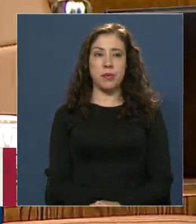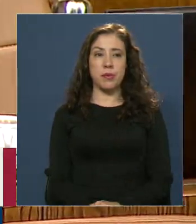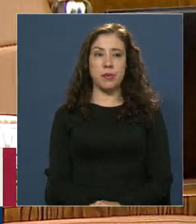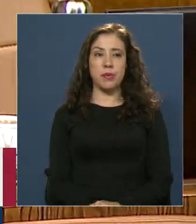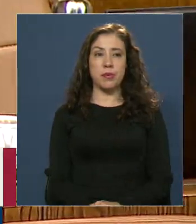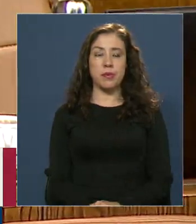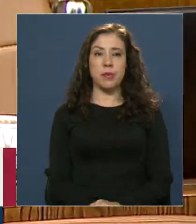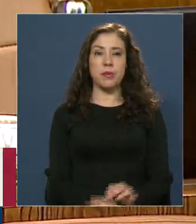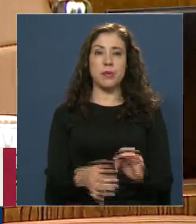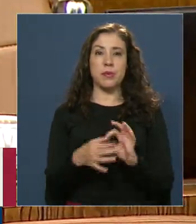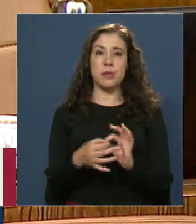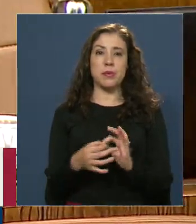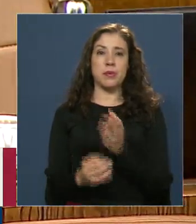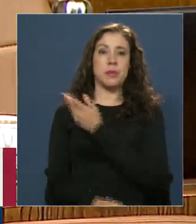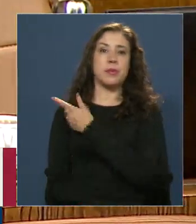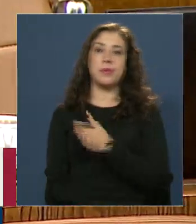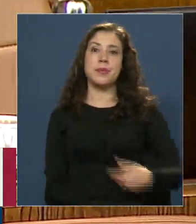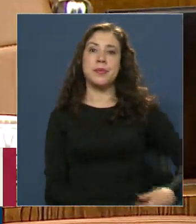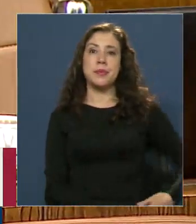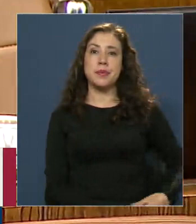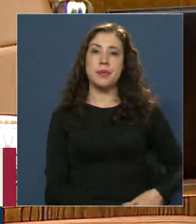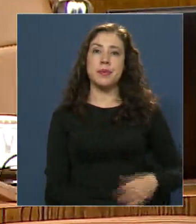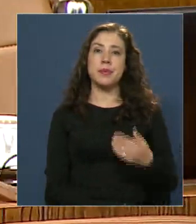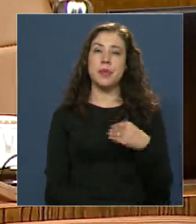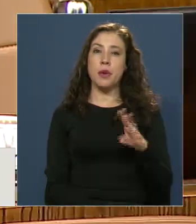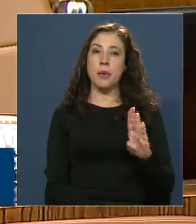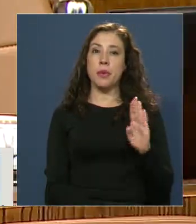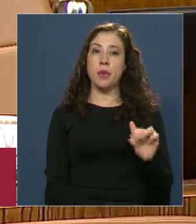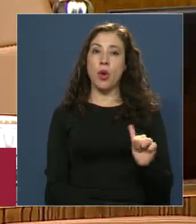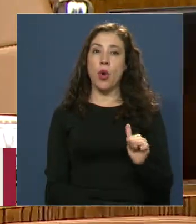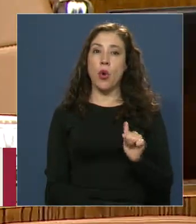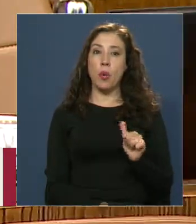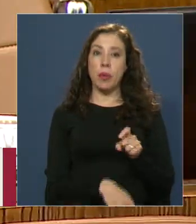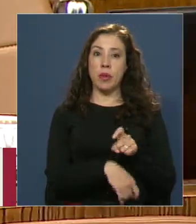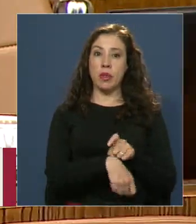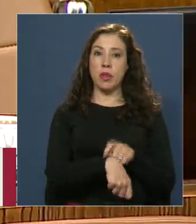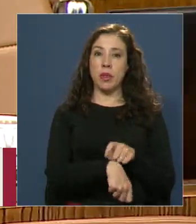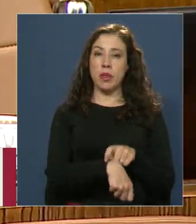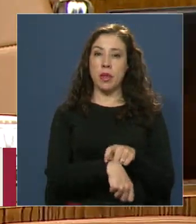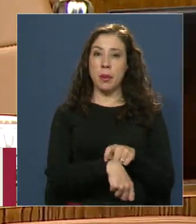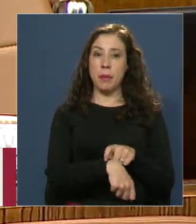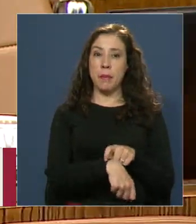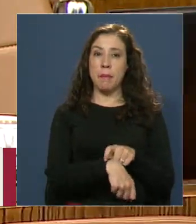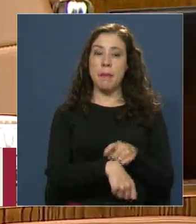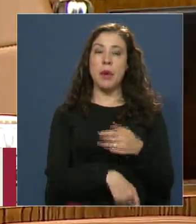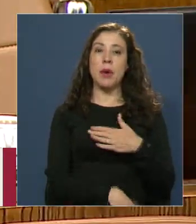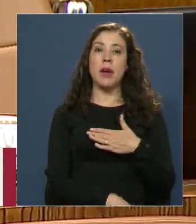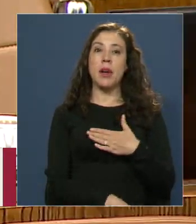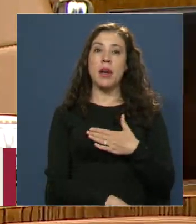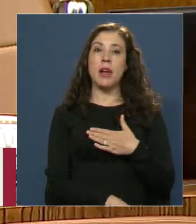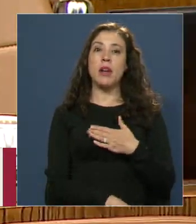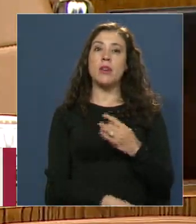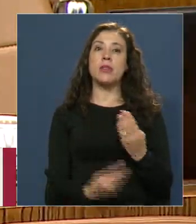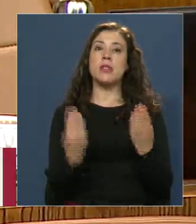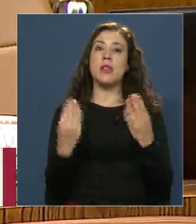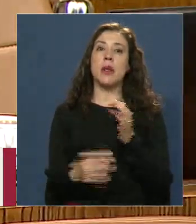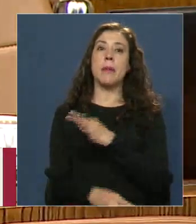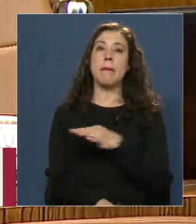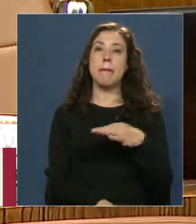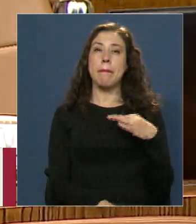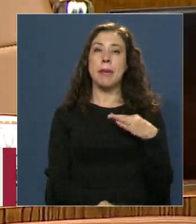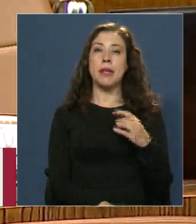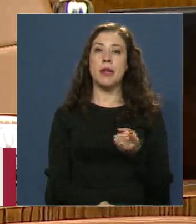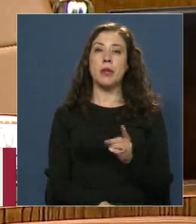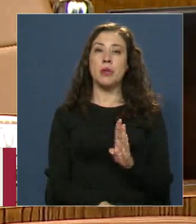Muchas gracias, señor presidente. Prometo ajustarme al tiempo y quiero partir por saludar al señor ministro y a los